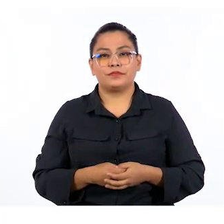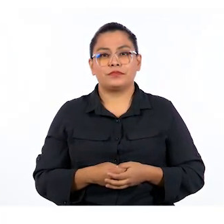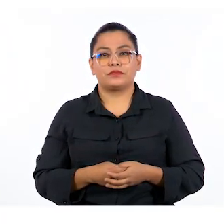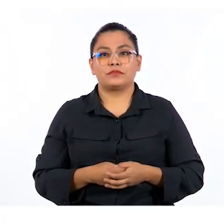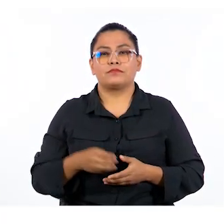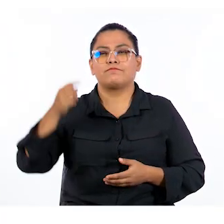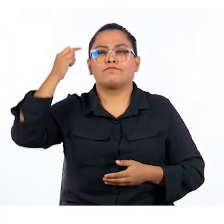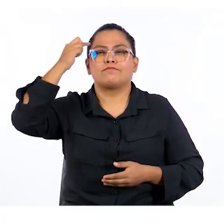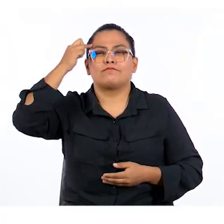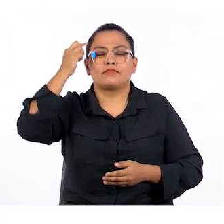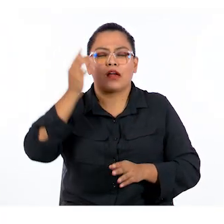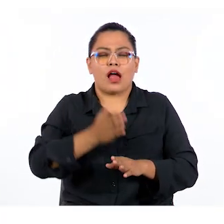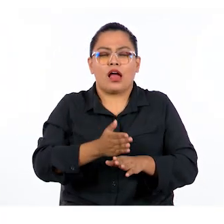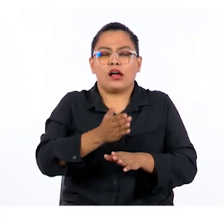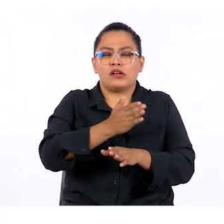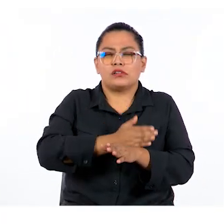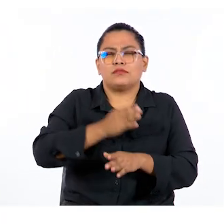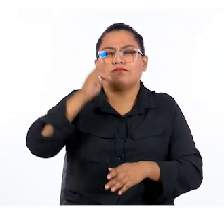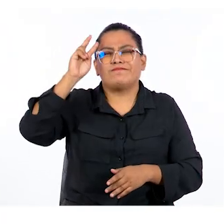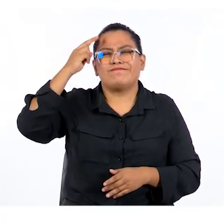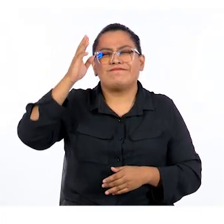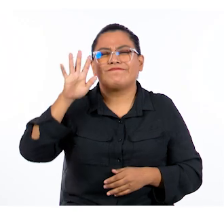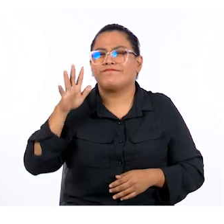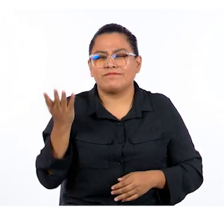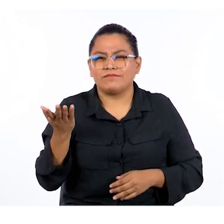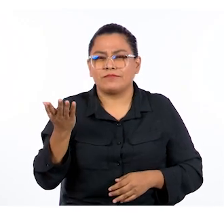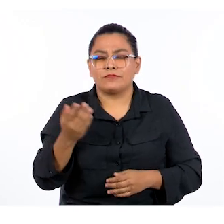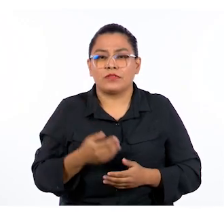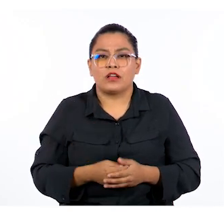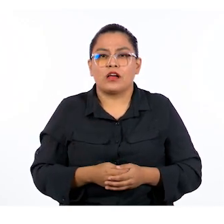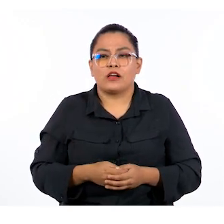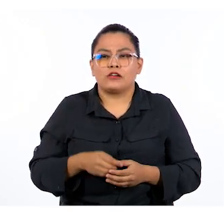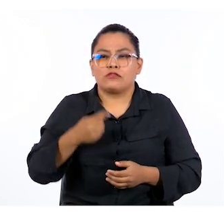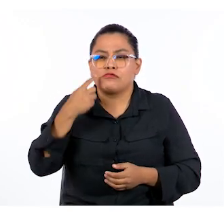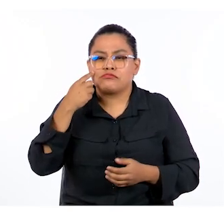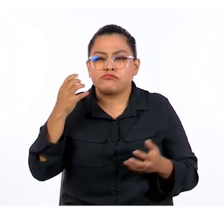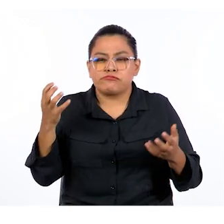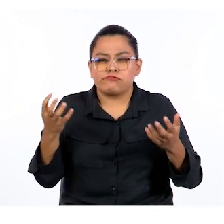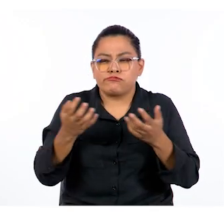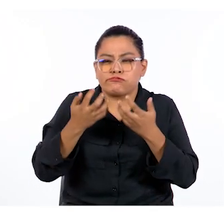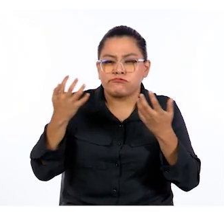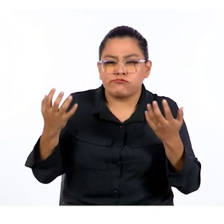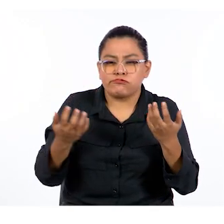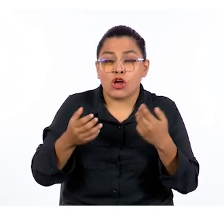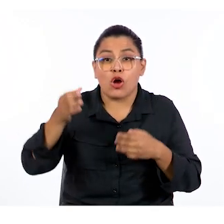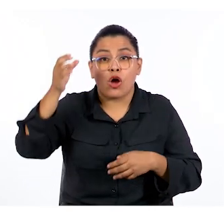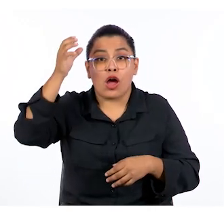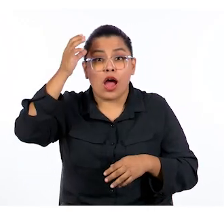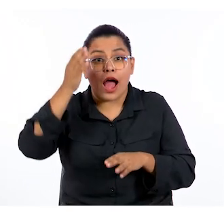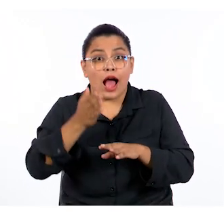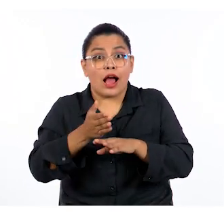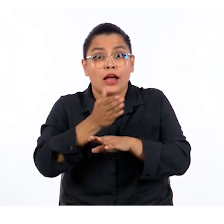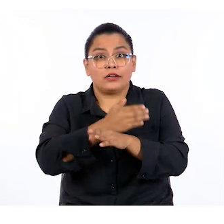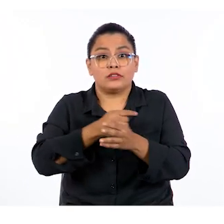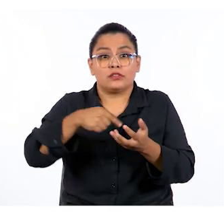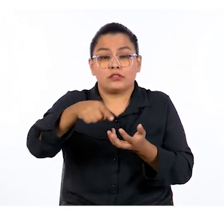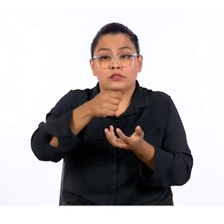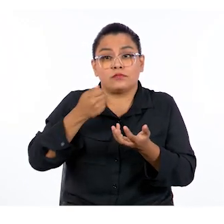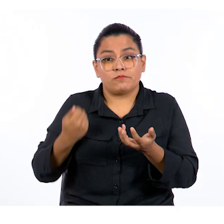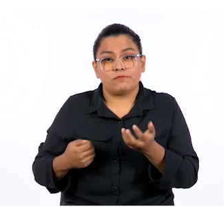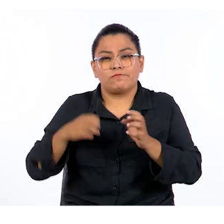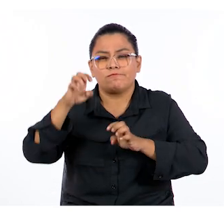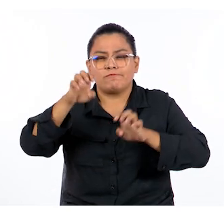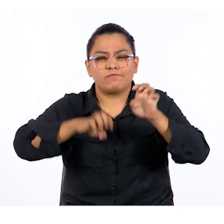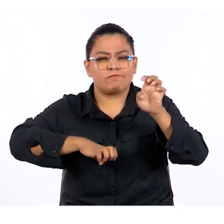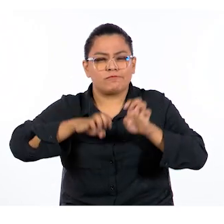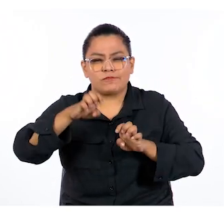anticipación consiste en explorar conocimientos previos del estudiantado, evaluar informalmente